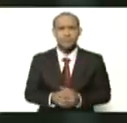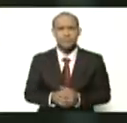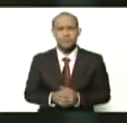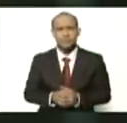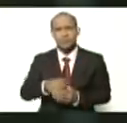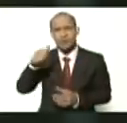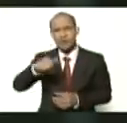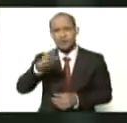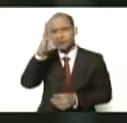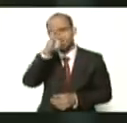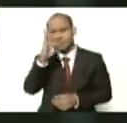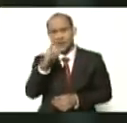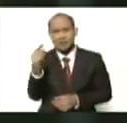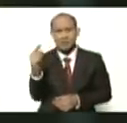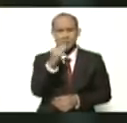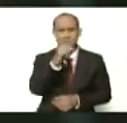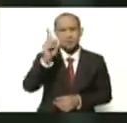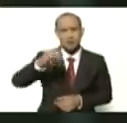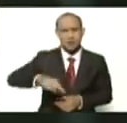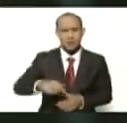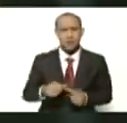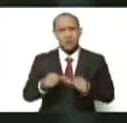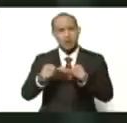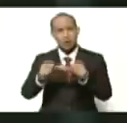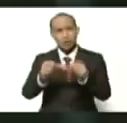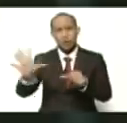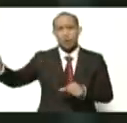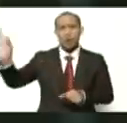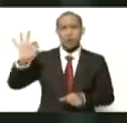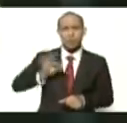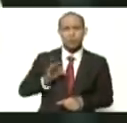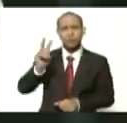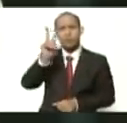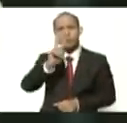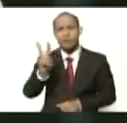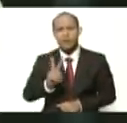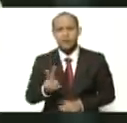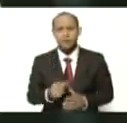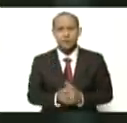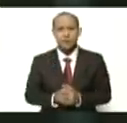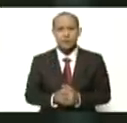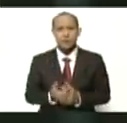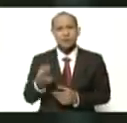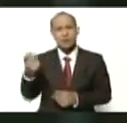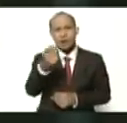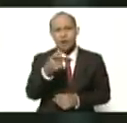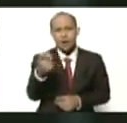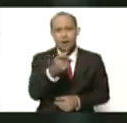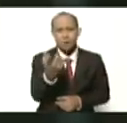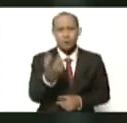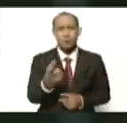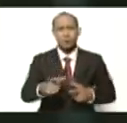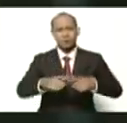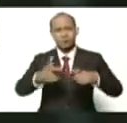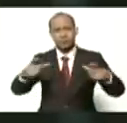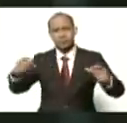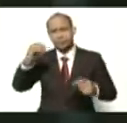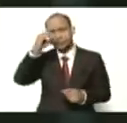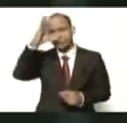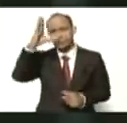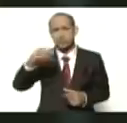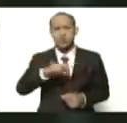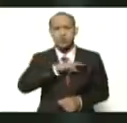hermano país brasil y que por continuidad nos hemos visto afectados en ese anhelo y en esa búsqueda de aumentar la capacidad